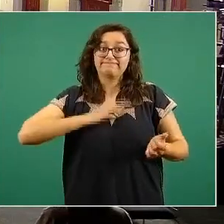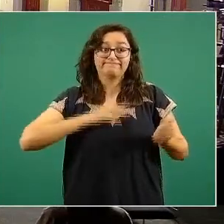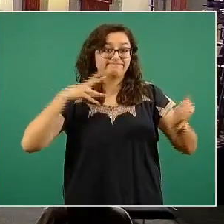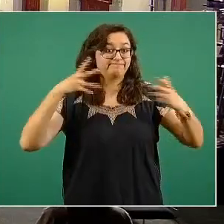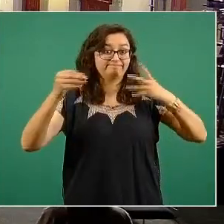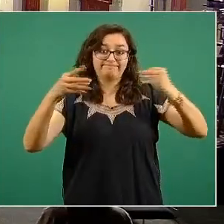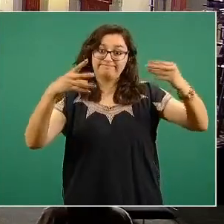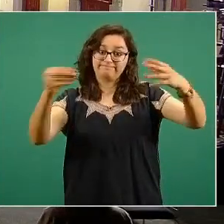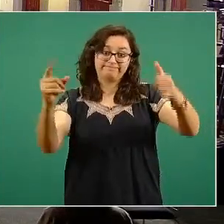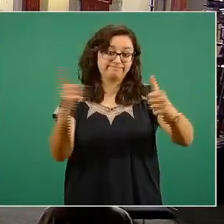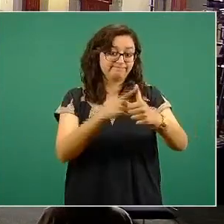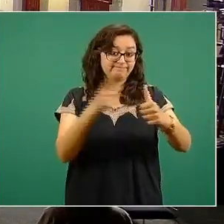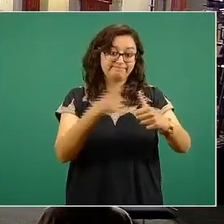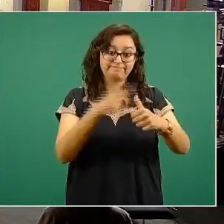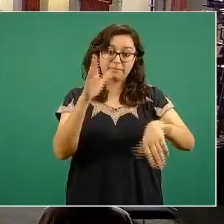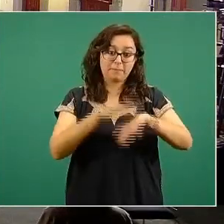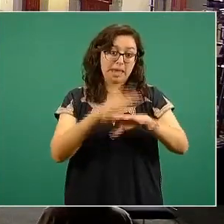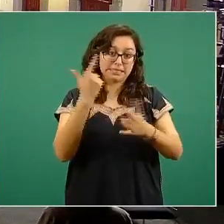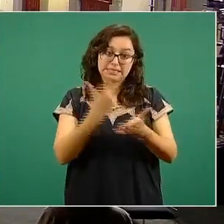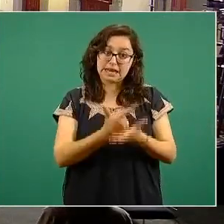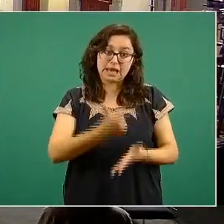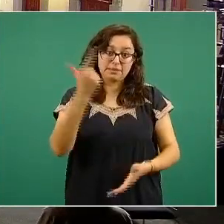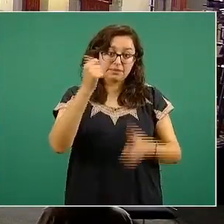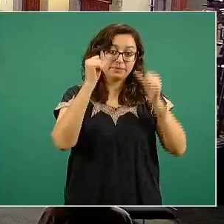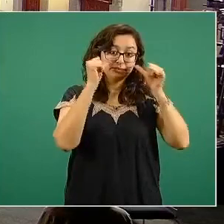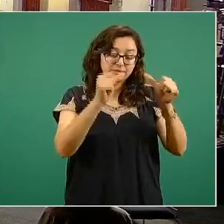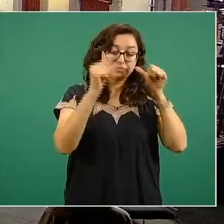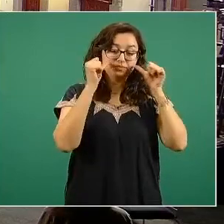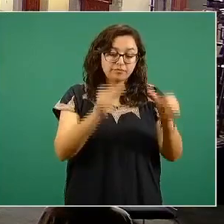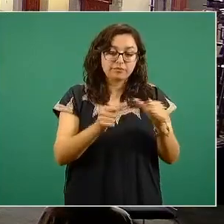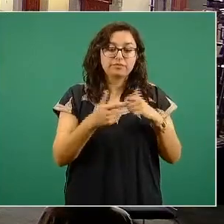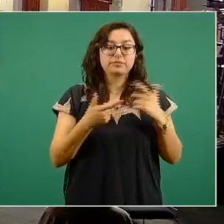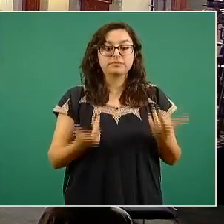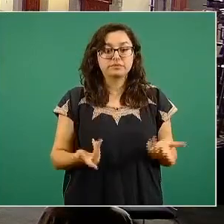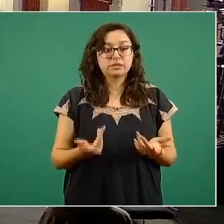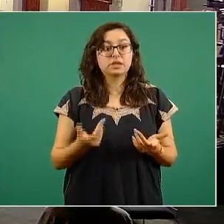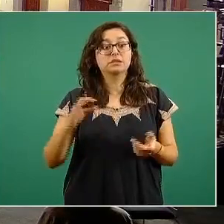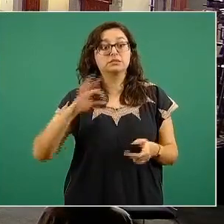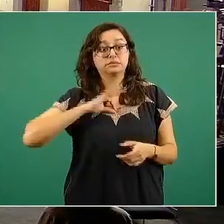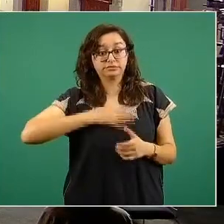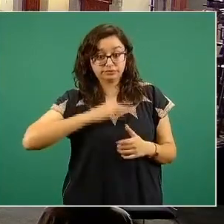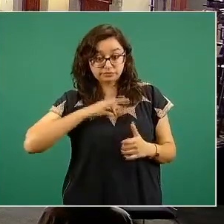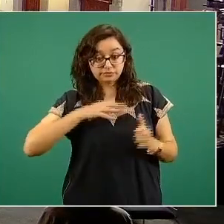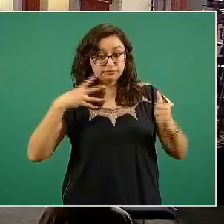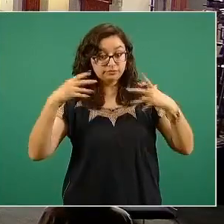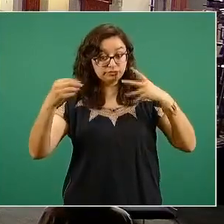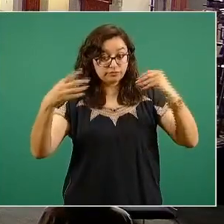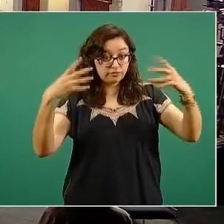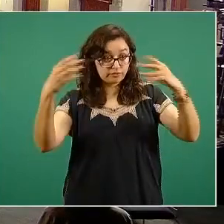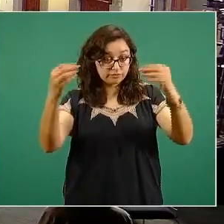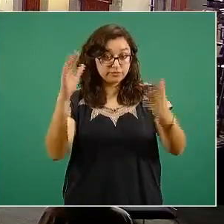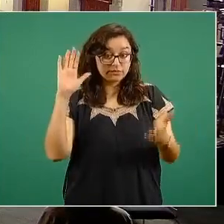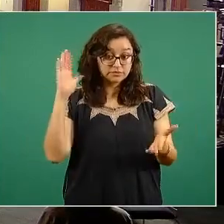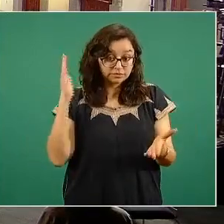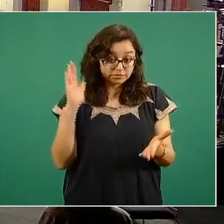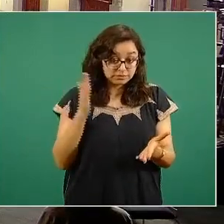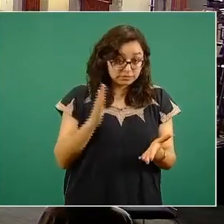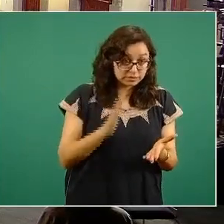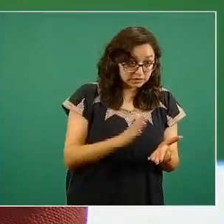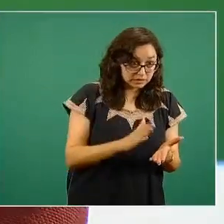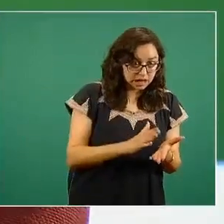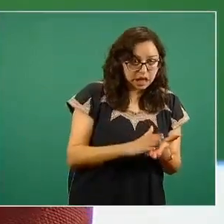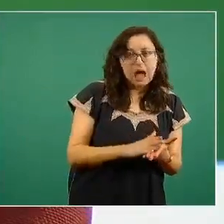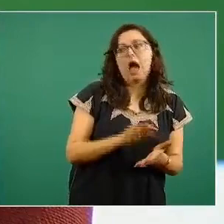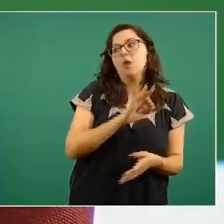epidemias y conforme entren los periodos de remisión, los periodos de disminución, justo lo que le pasó a México en agosto y